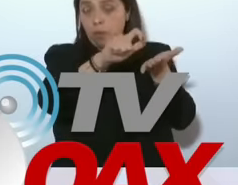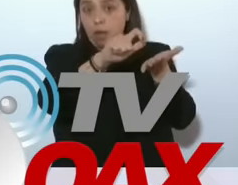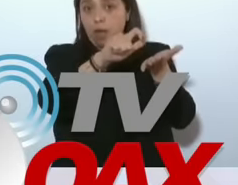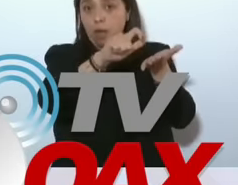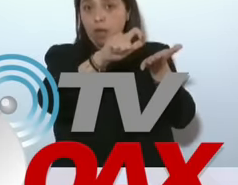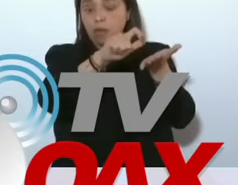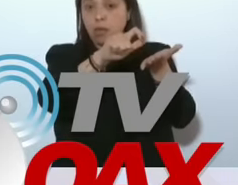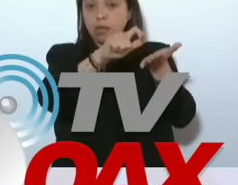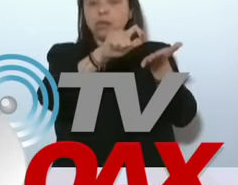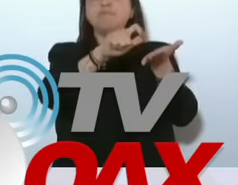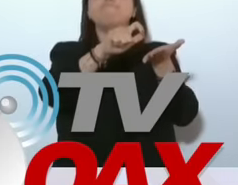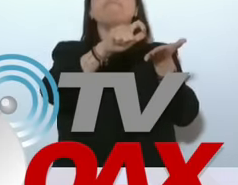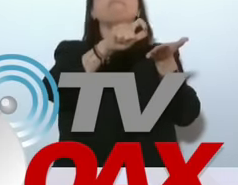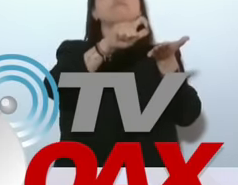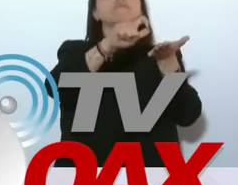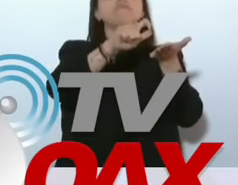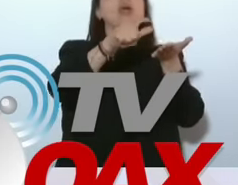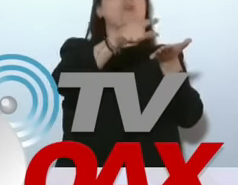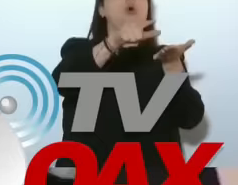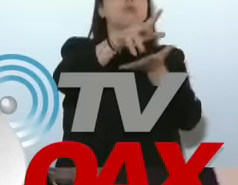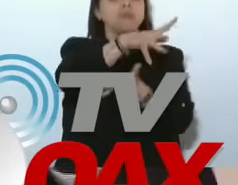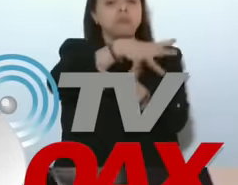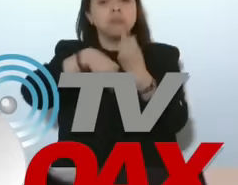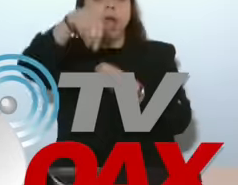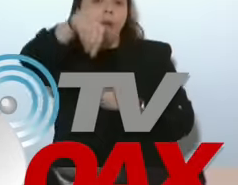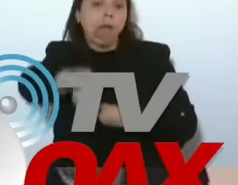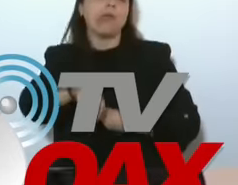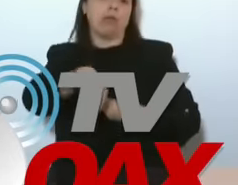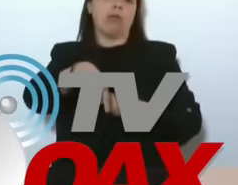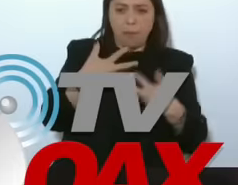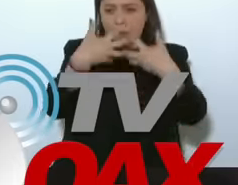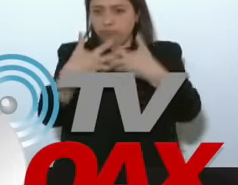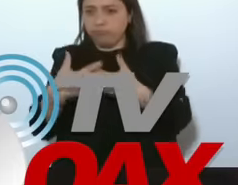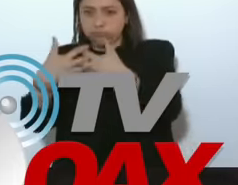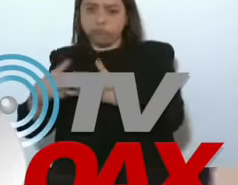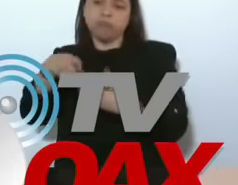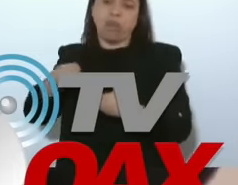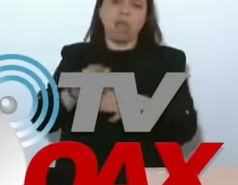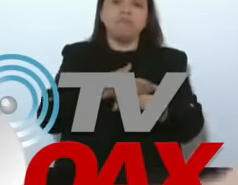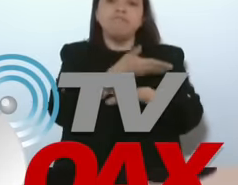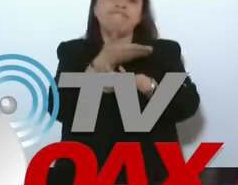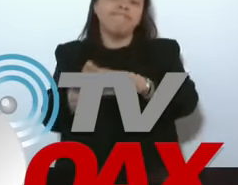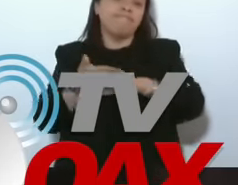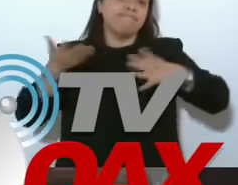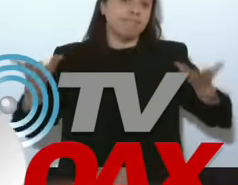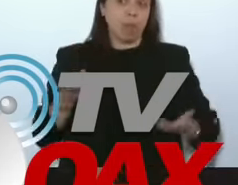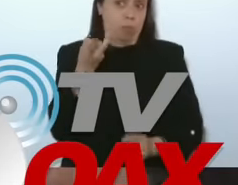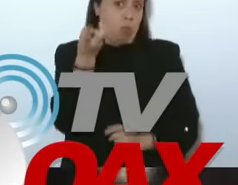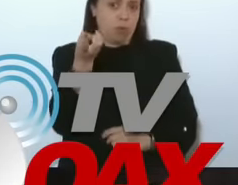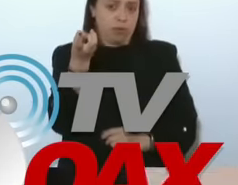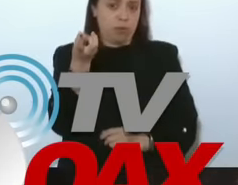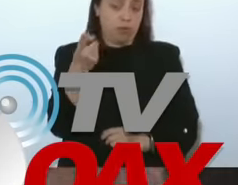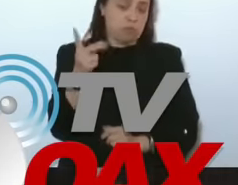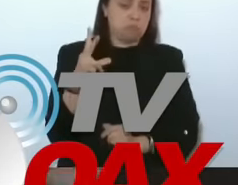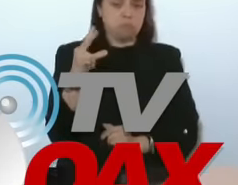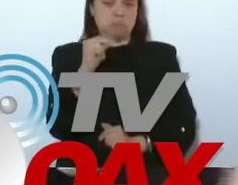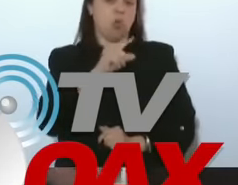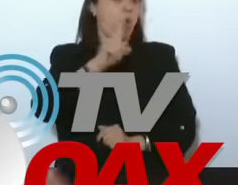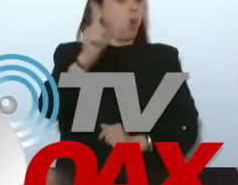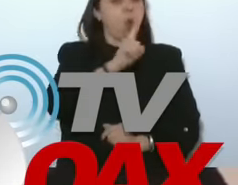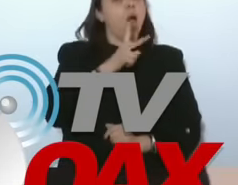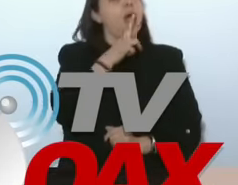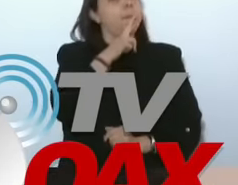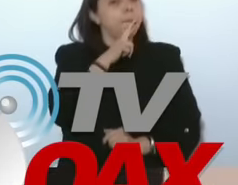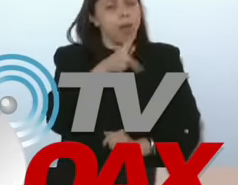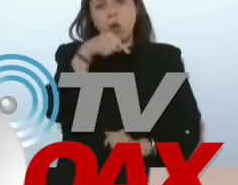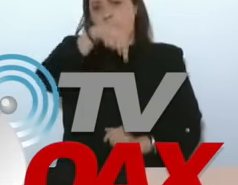se afectaba la industria farmacéutica nacional y que por qué mejor no se